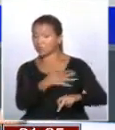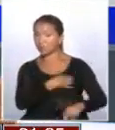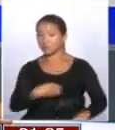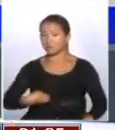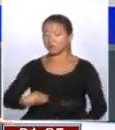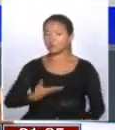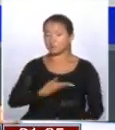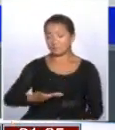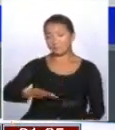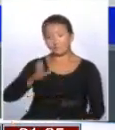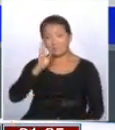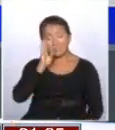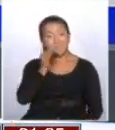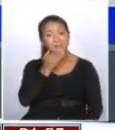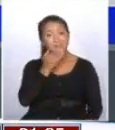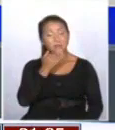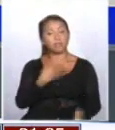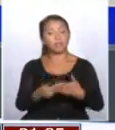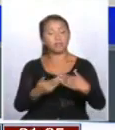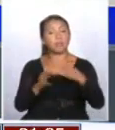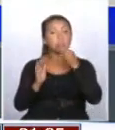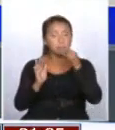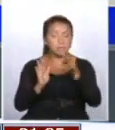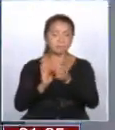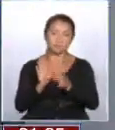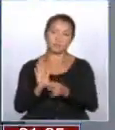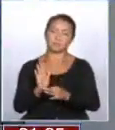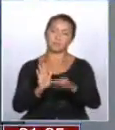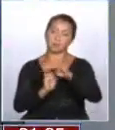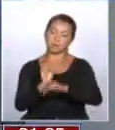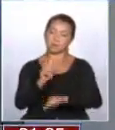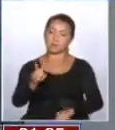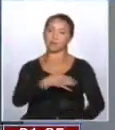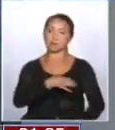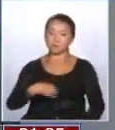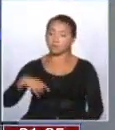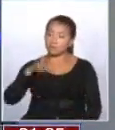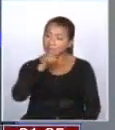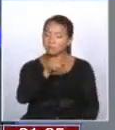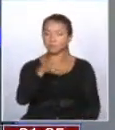presidenta Bachelet y que incluso venía en el programa de gobierno. Exacto. Eso es lo relevante.